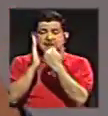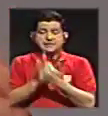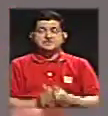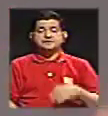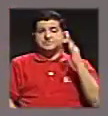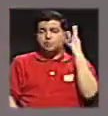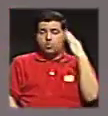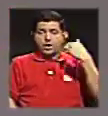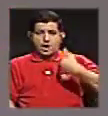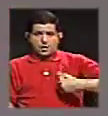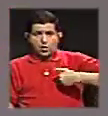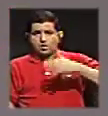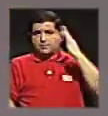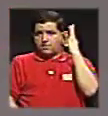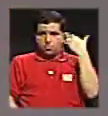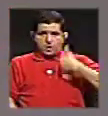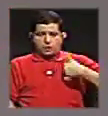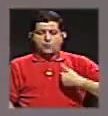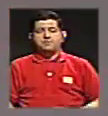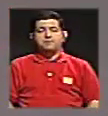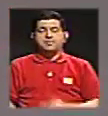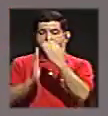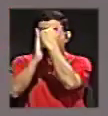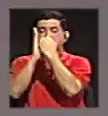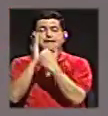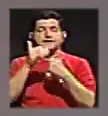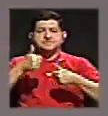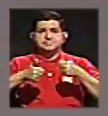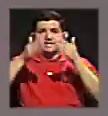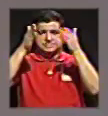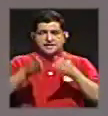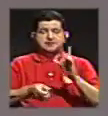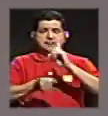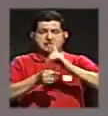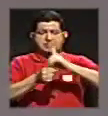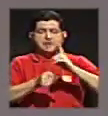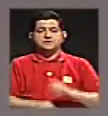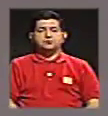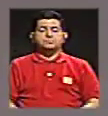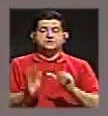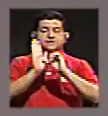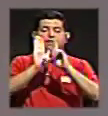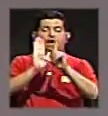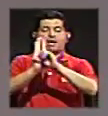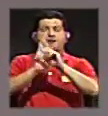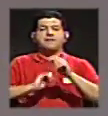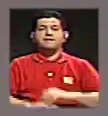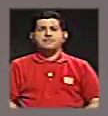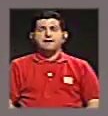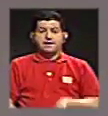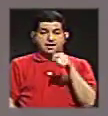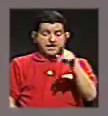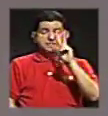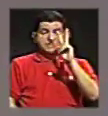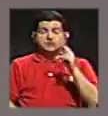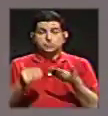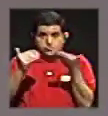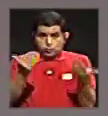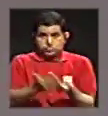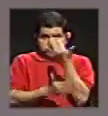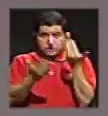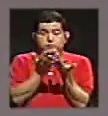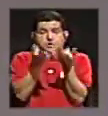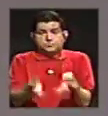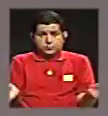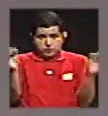en las eh listas de candidatos a diputados a la asamblea legislativa Esas son dos novedades